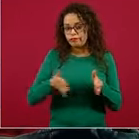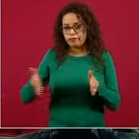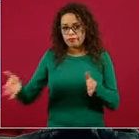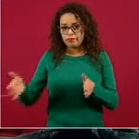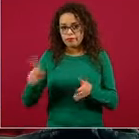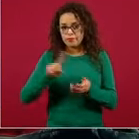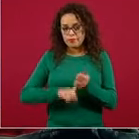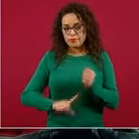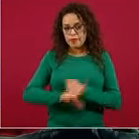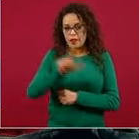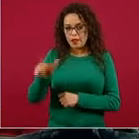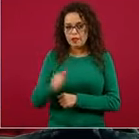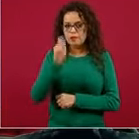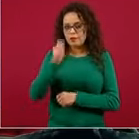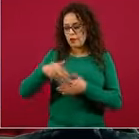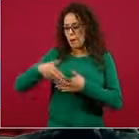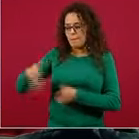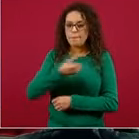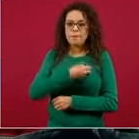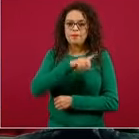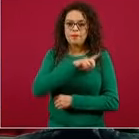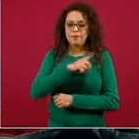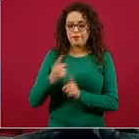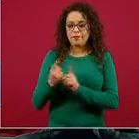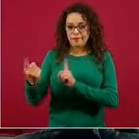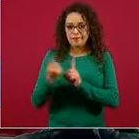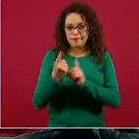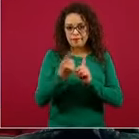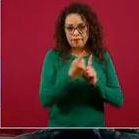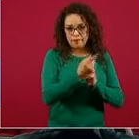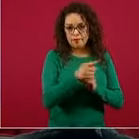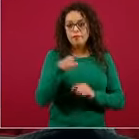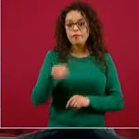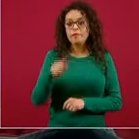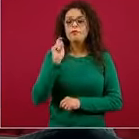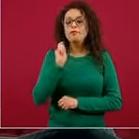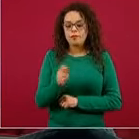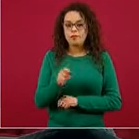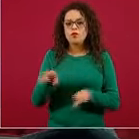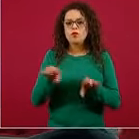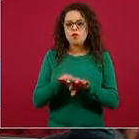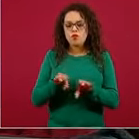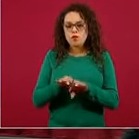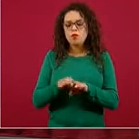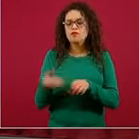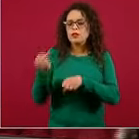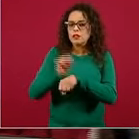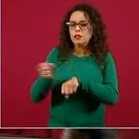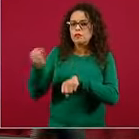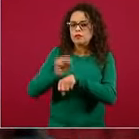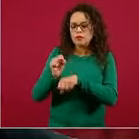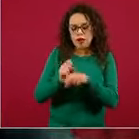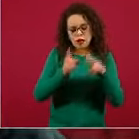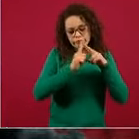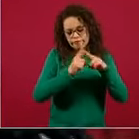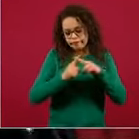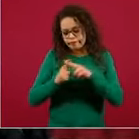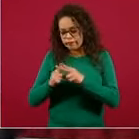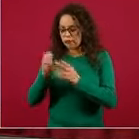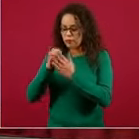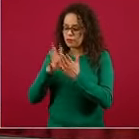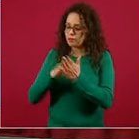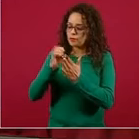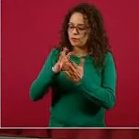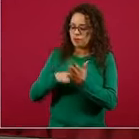Jornada Nacional de Sana Distancia está caracterizada precisamente por la medición que semana con semana hace el semáforo